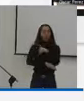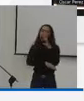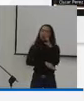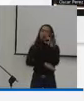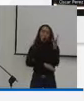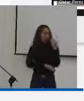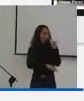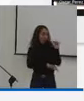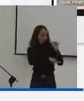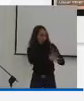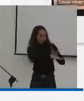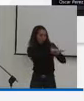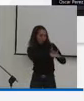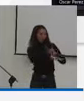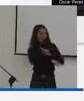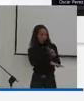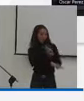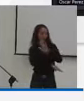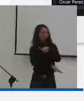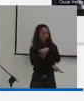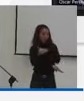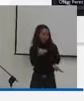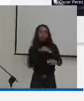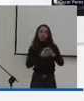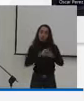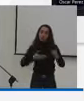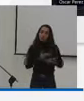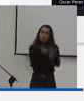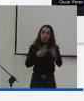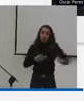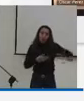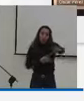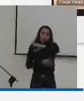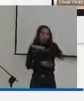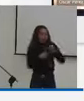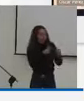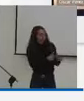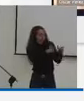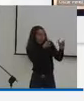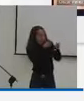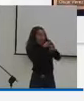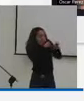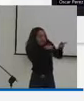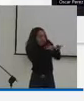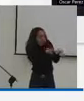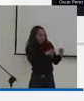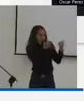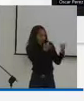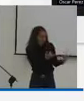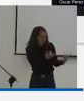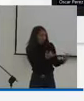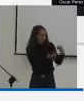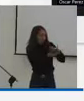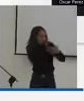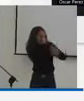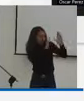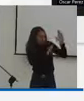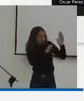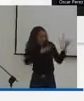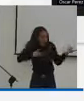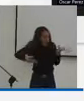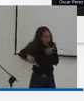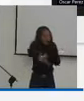Liliana Barrera, a todos los representantes a la Cámara y a todos los congresistas que hacen parte de este importante foro.